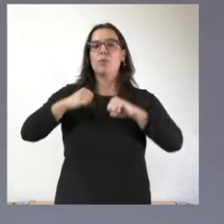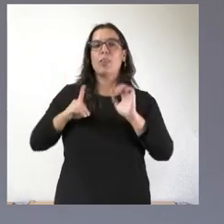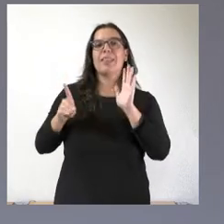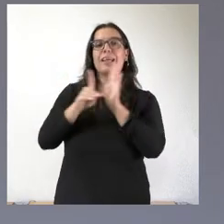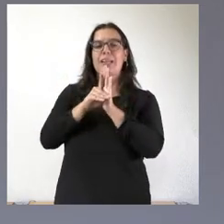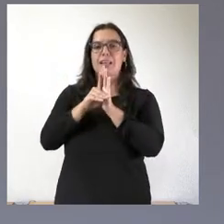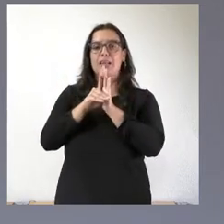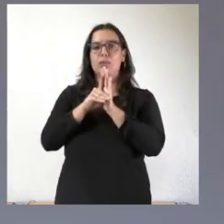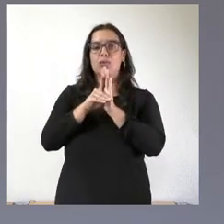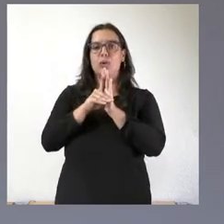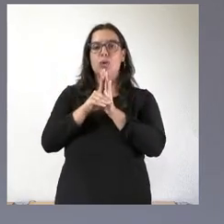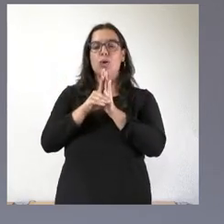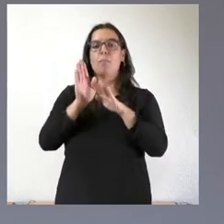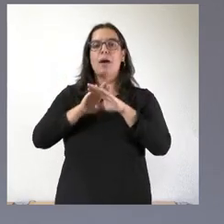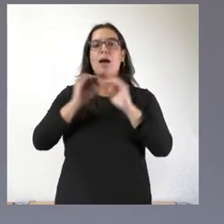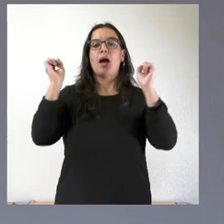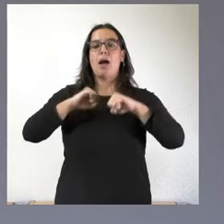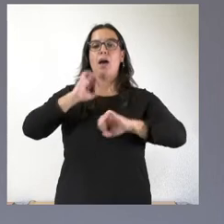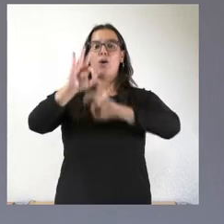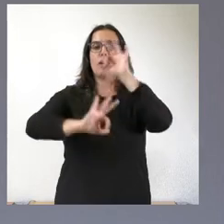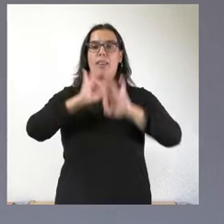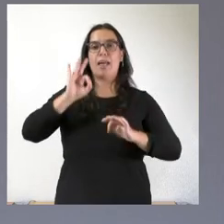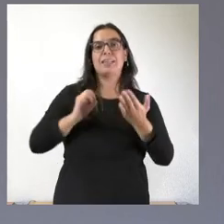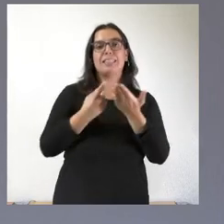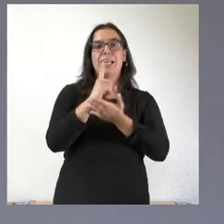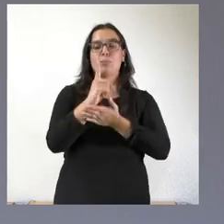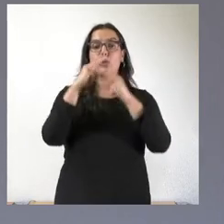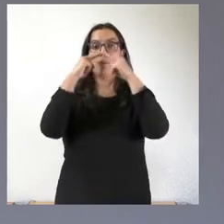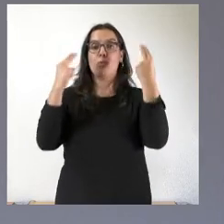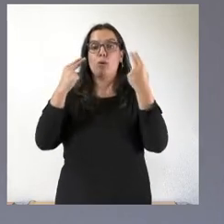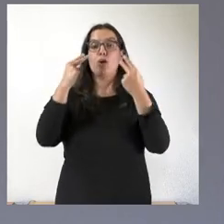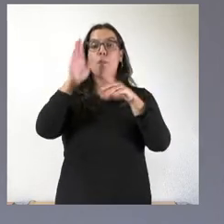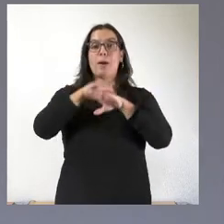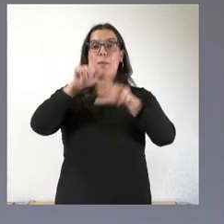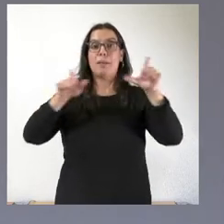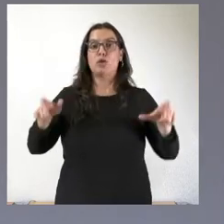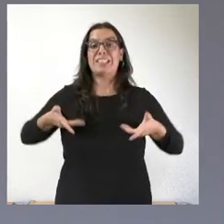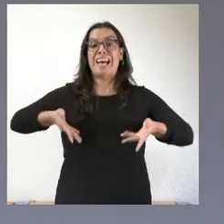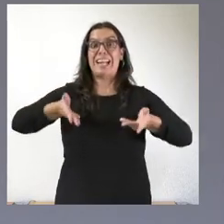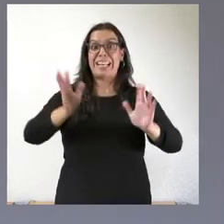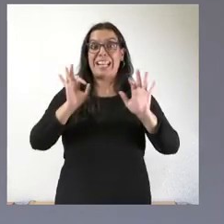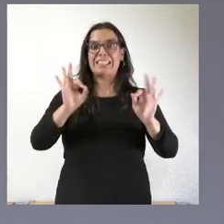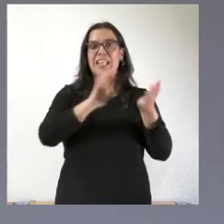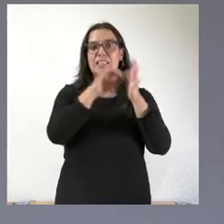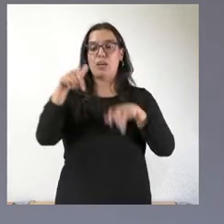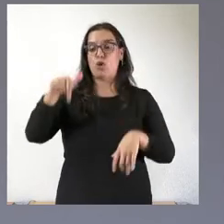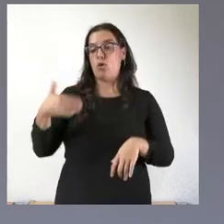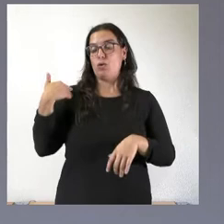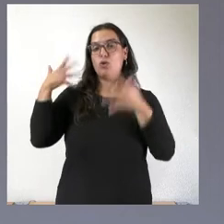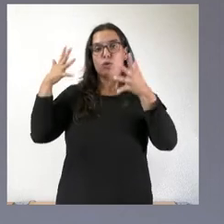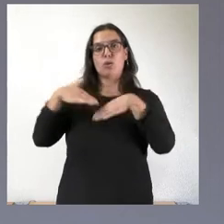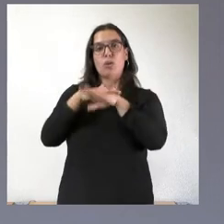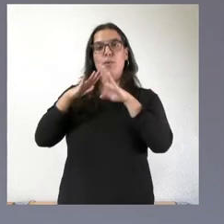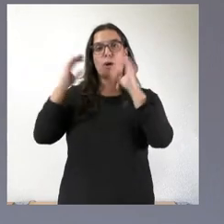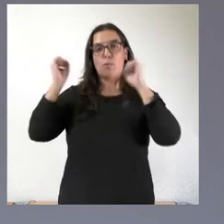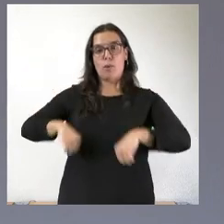que aprueba el mapa de ordenación de transporte público de viajeros por carretera de Castilla y León, que se ha aprobado hoy en el Consejo de Gobierno, que